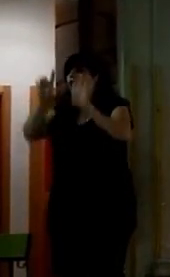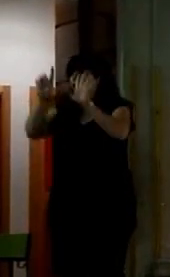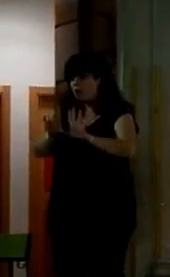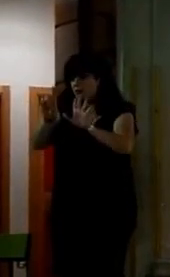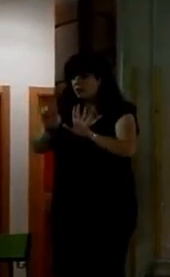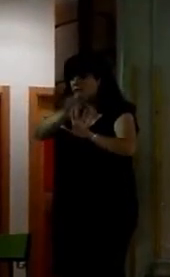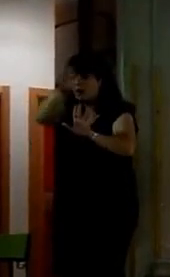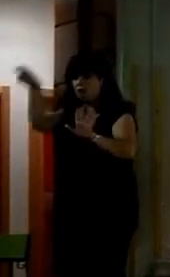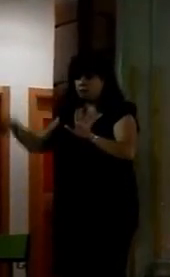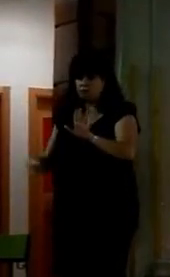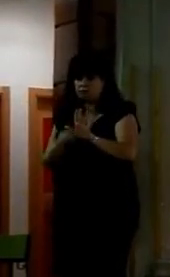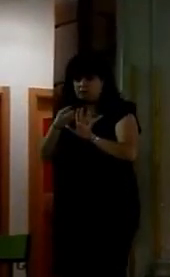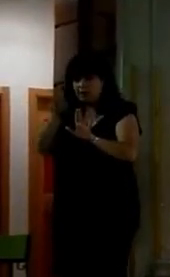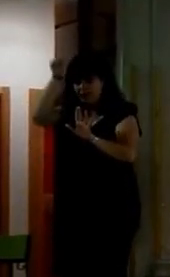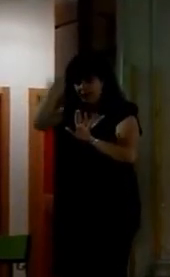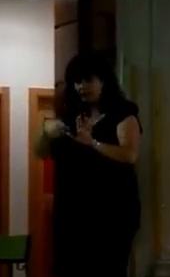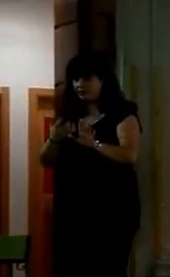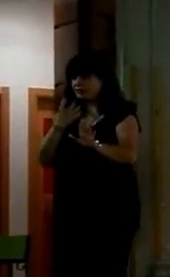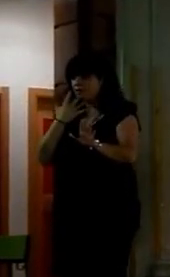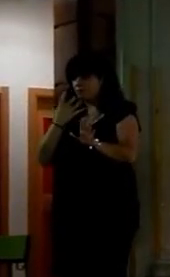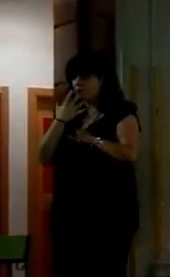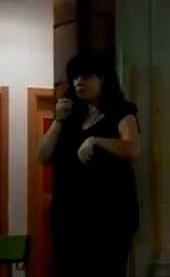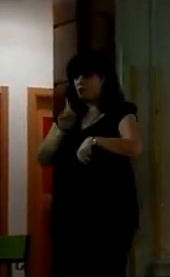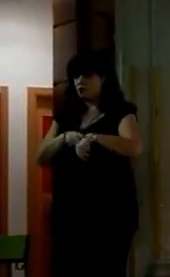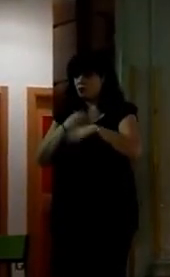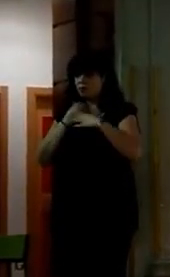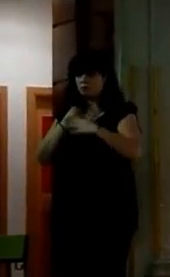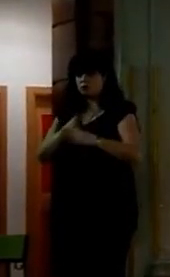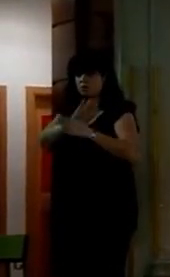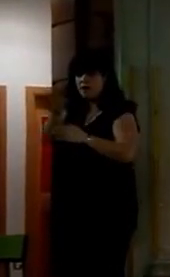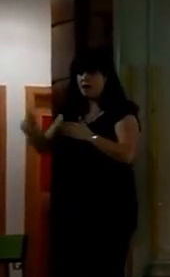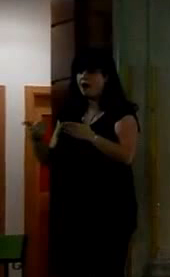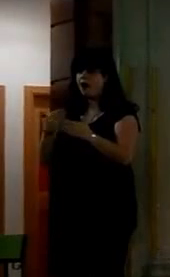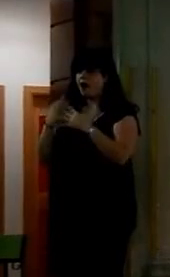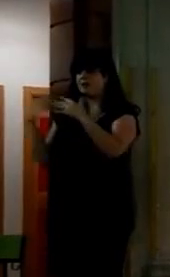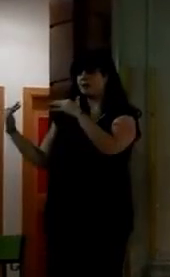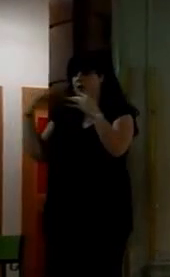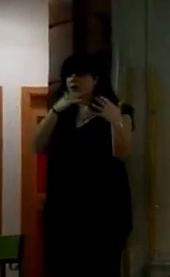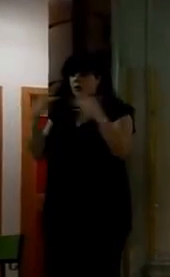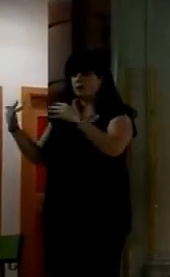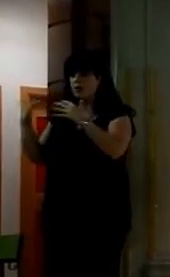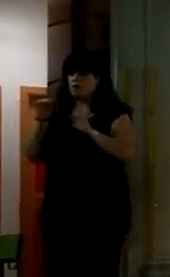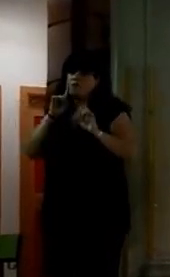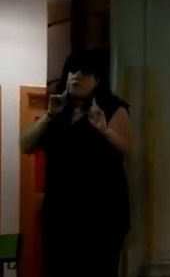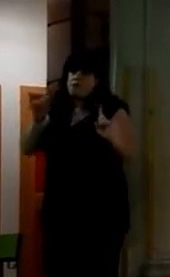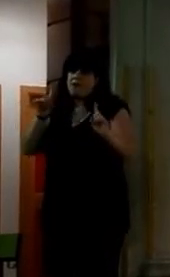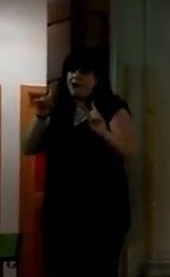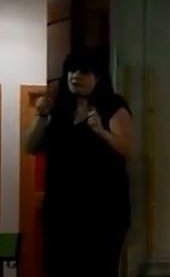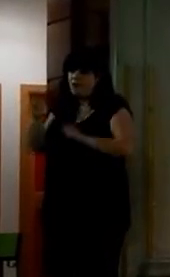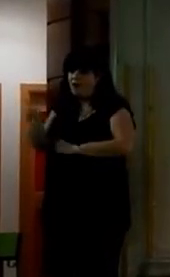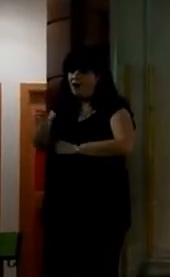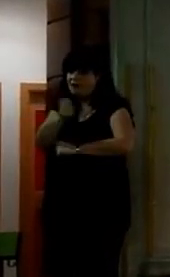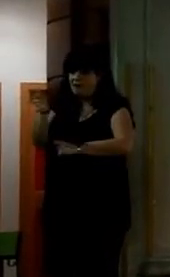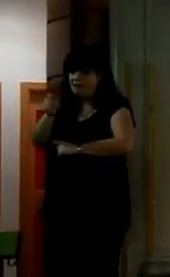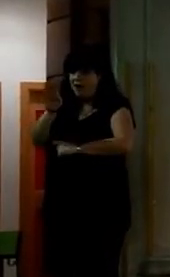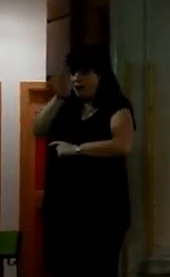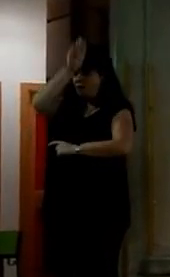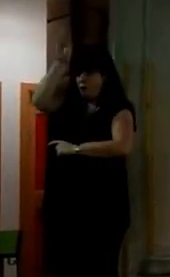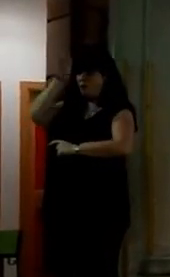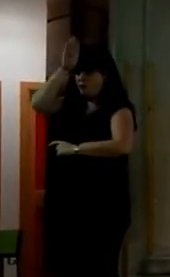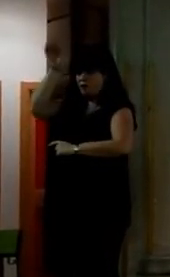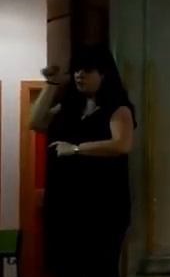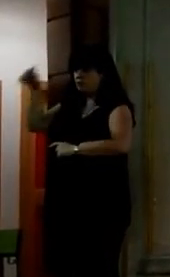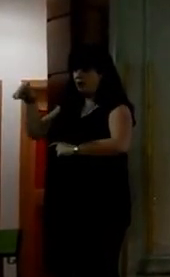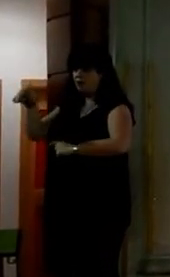sexta. Mesmo tivo tempo para comentar un partido de fútbol na cadena dos obispos, por